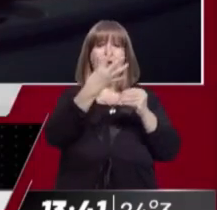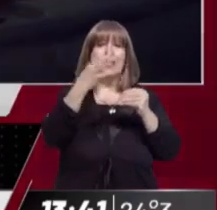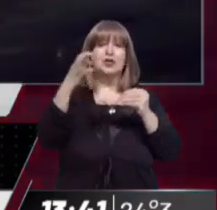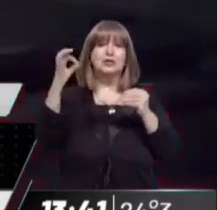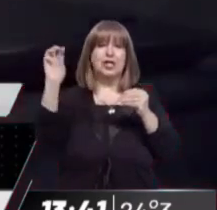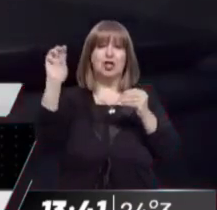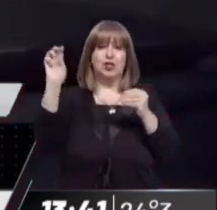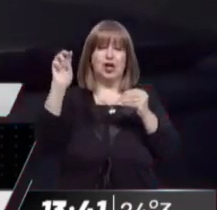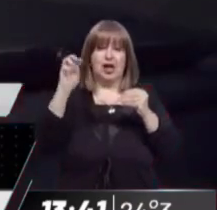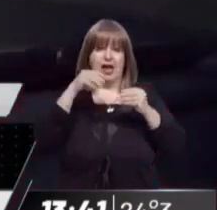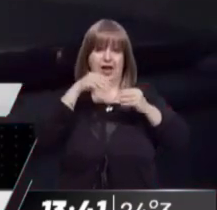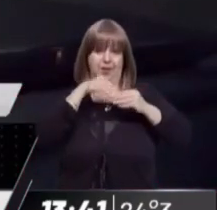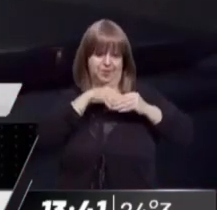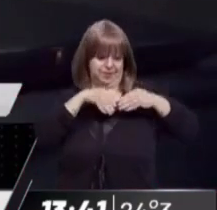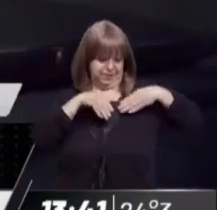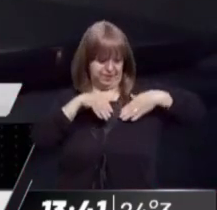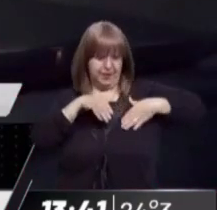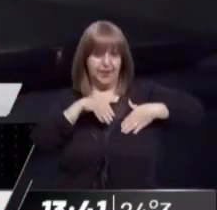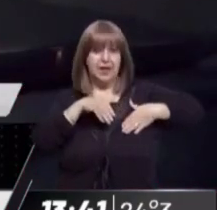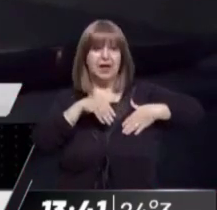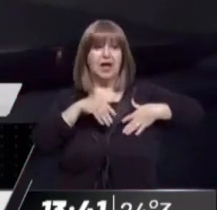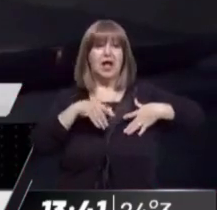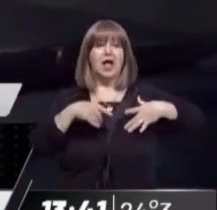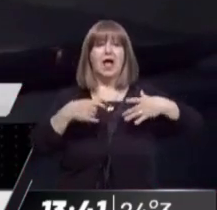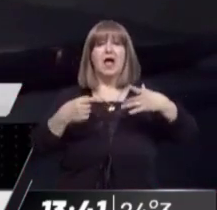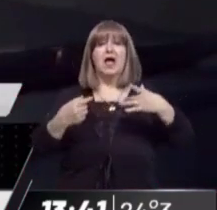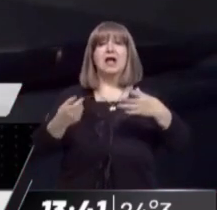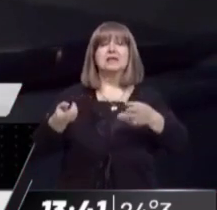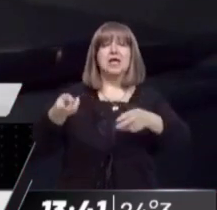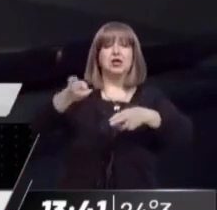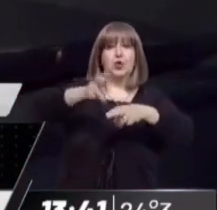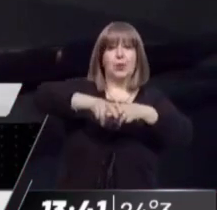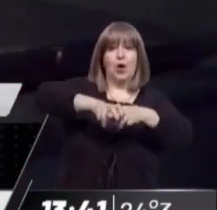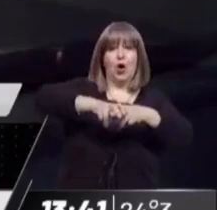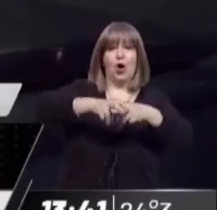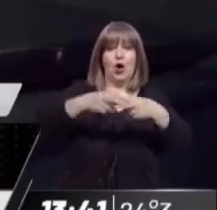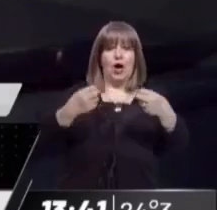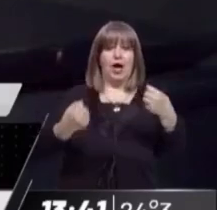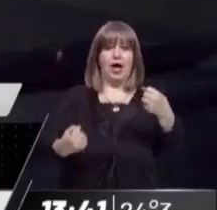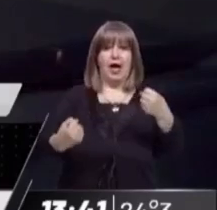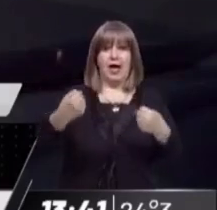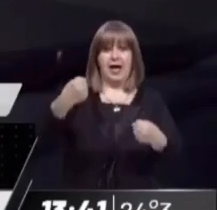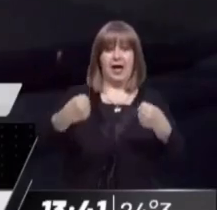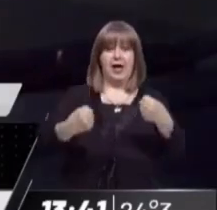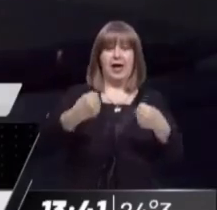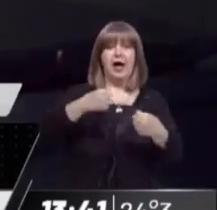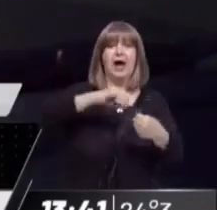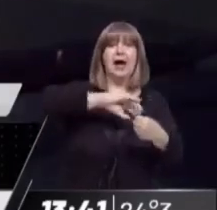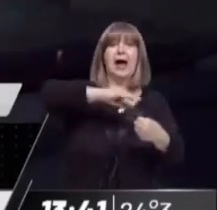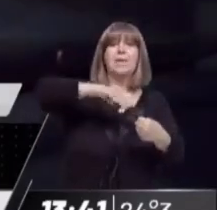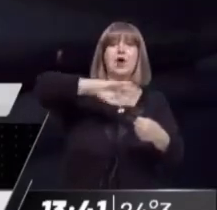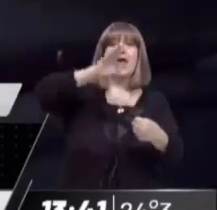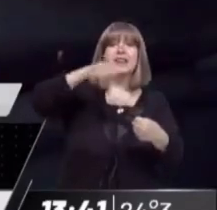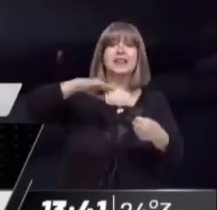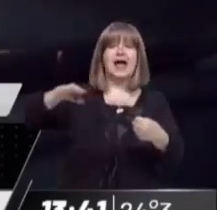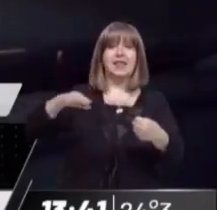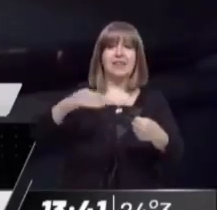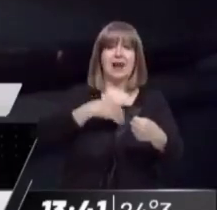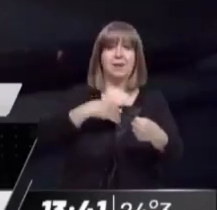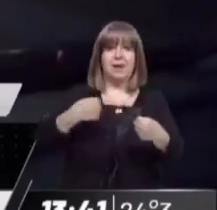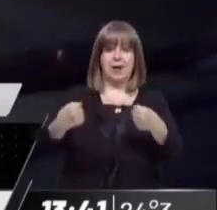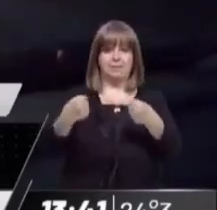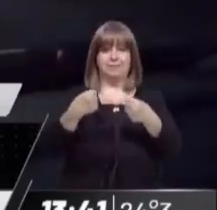eh una camioneta Nissan del año 2020 de las que hay muchas acá Mira pasa una por atrás Justo a las